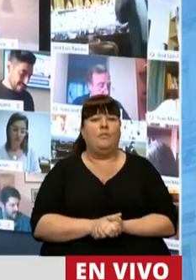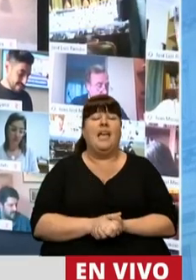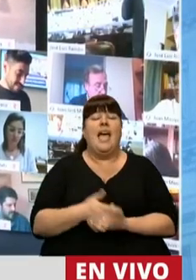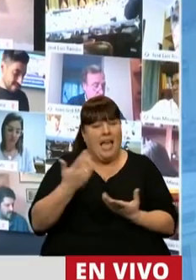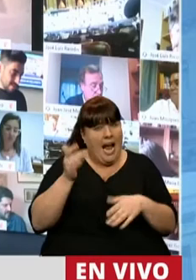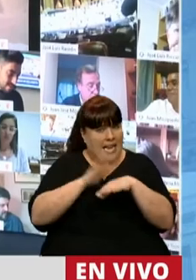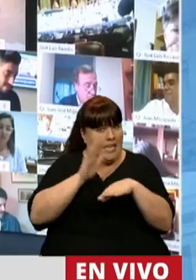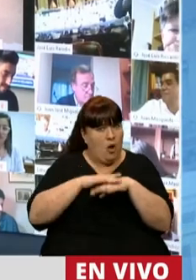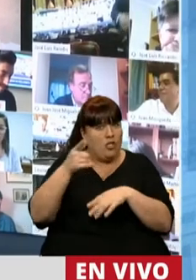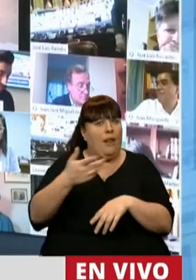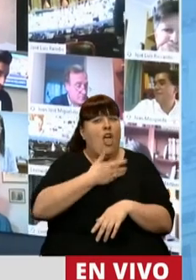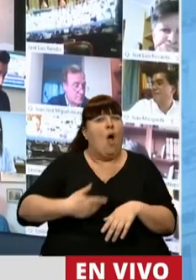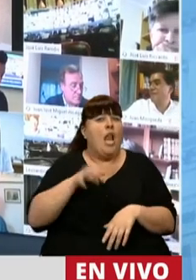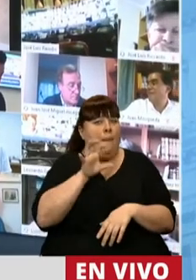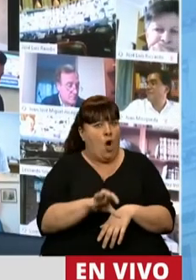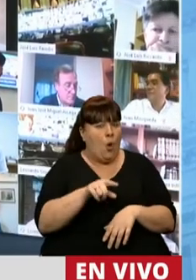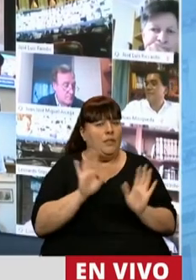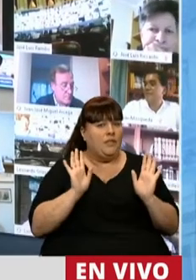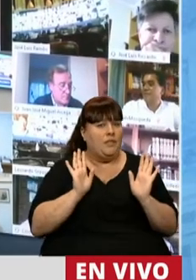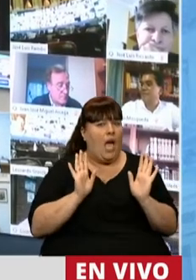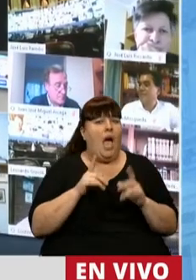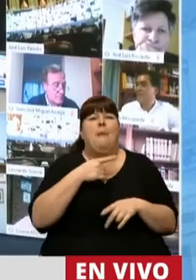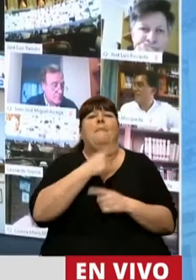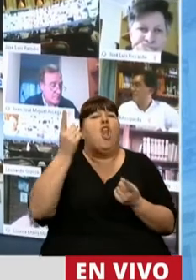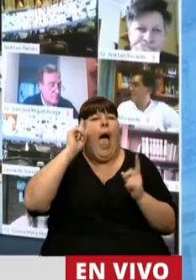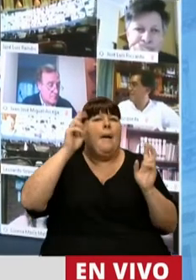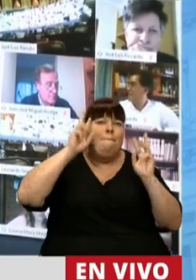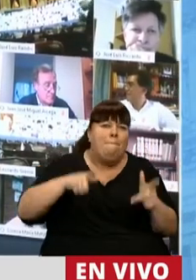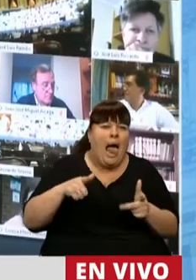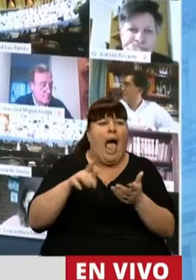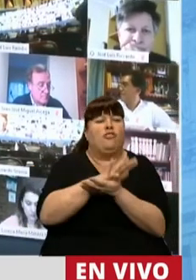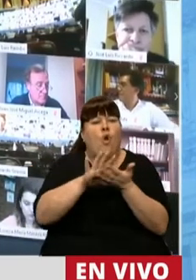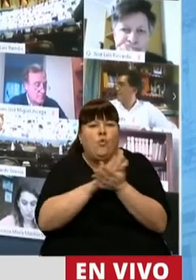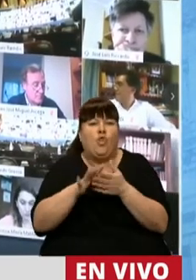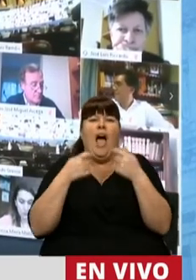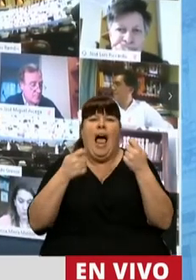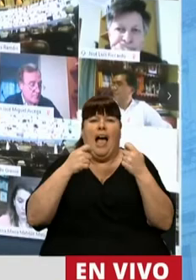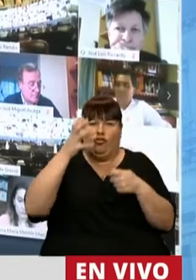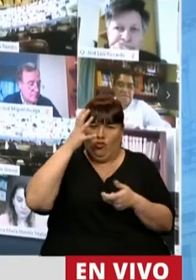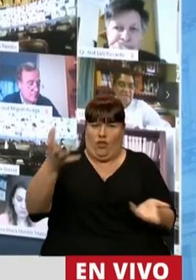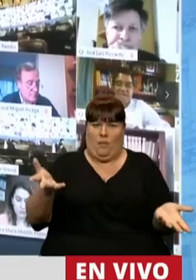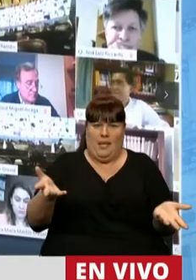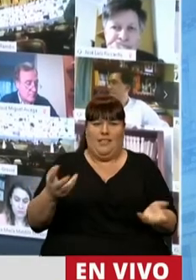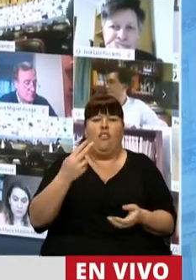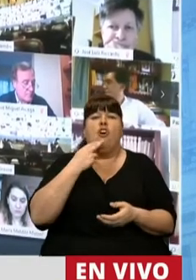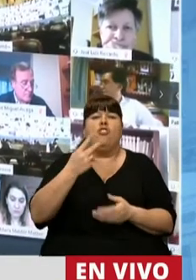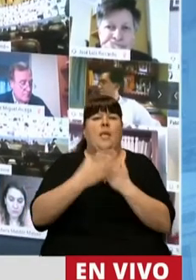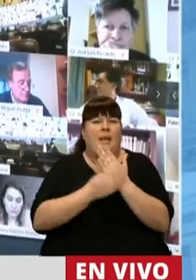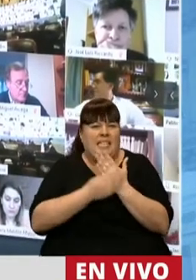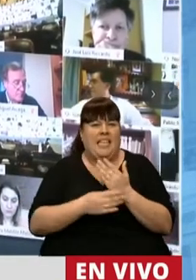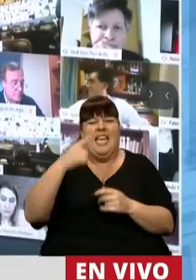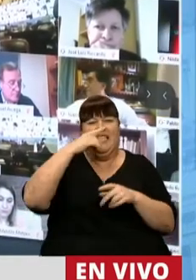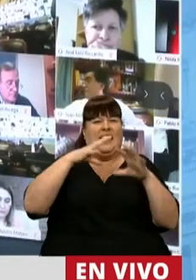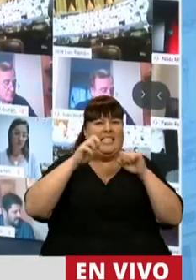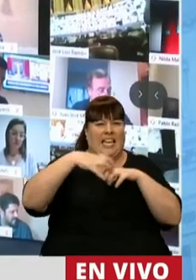bien es responsabilidad de las autoridades provinciales, que no atinan a diseñar un plan, que tienen un gasto excesivo, 11 ministerios,